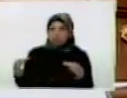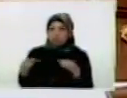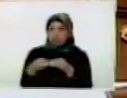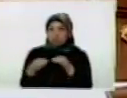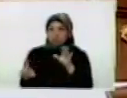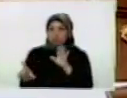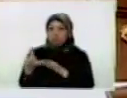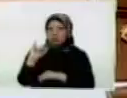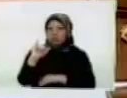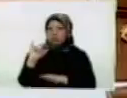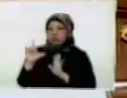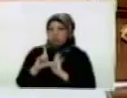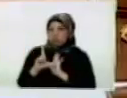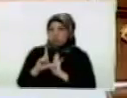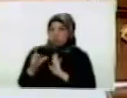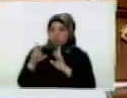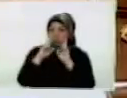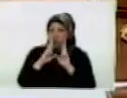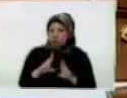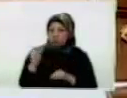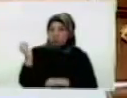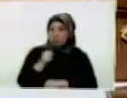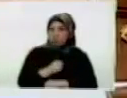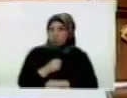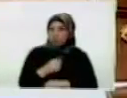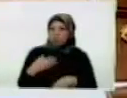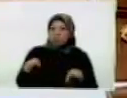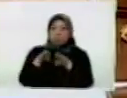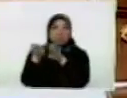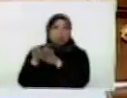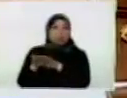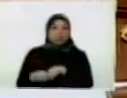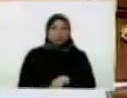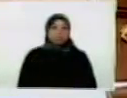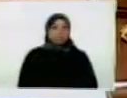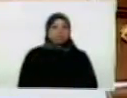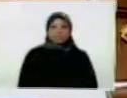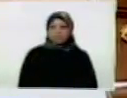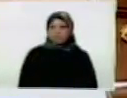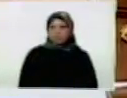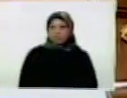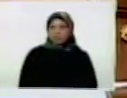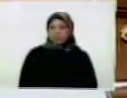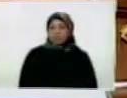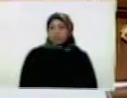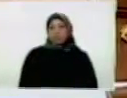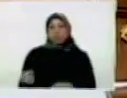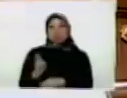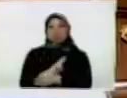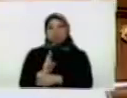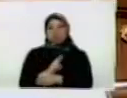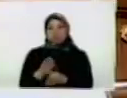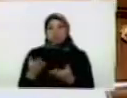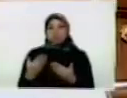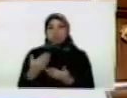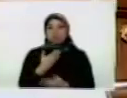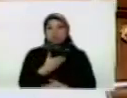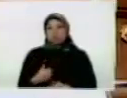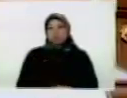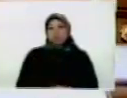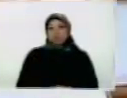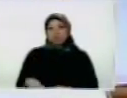Grupo de Lima, resultó aprobado por unanimidad. Una moción de urgencia mediante la cual el presidente informó al